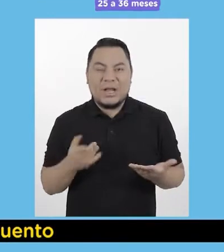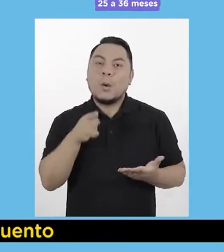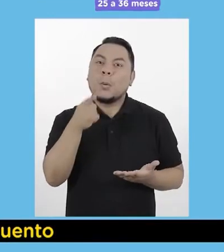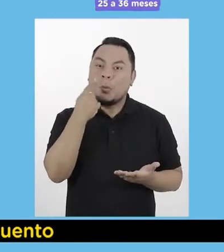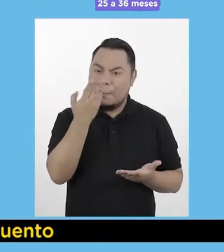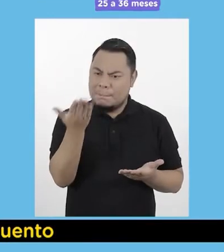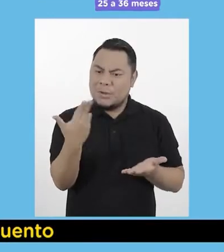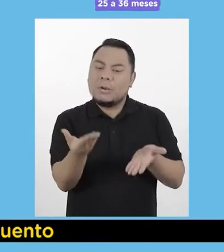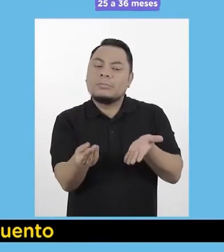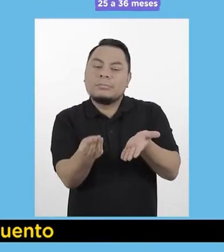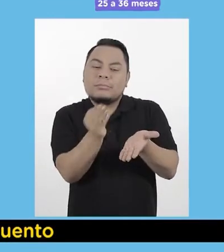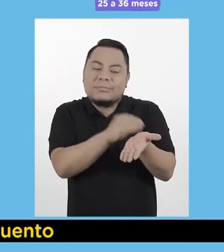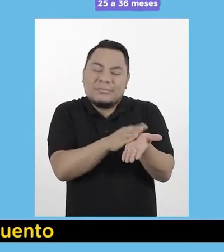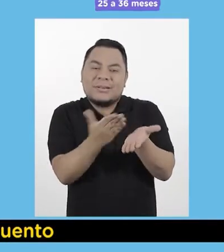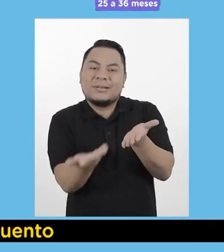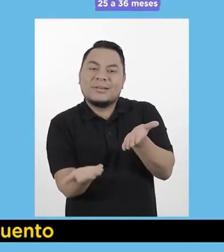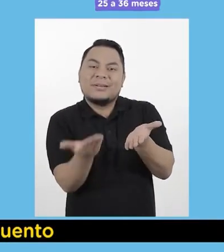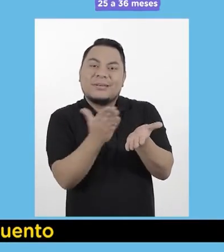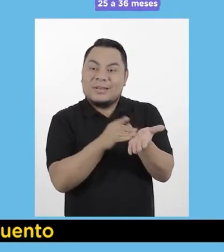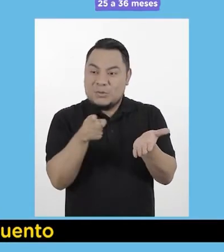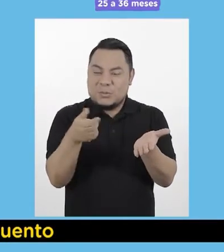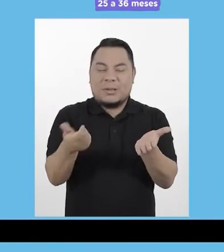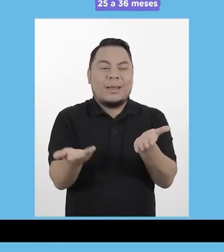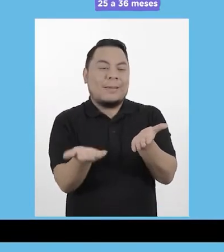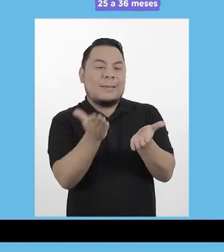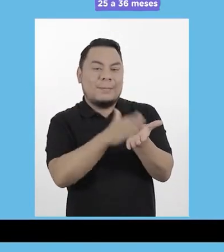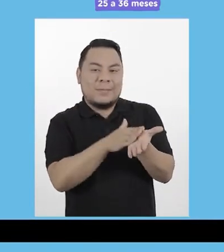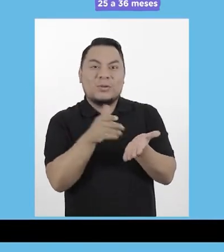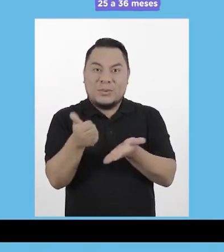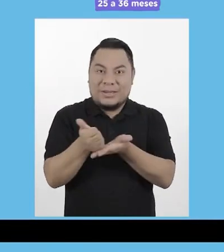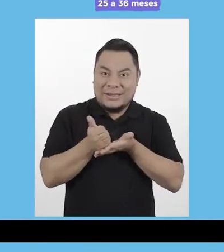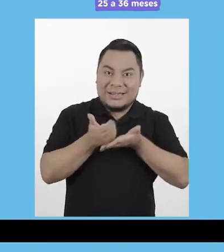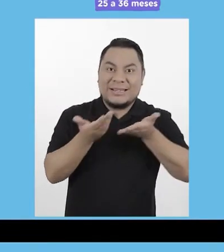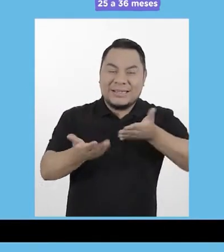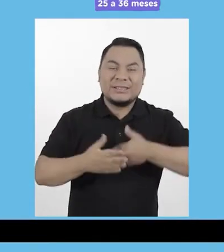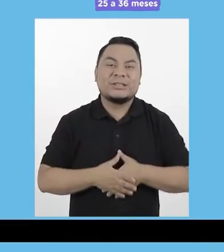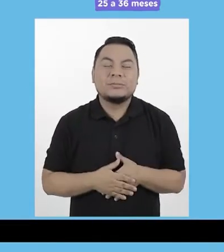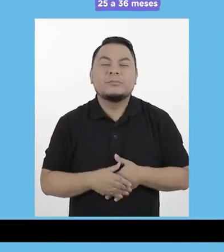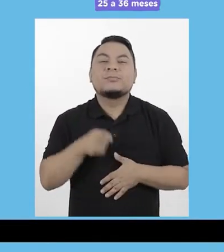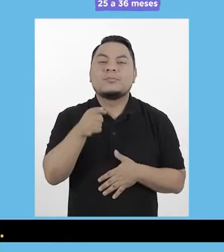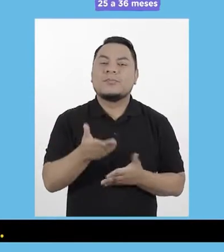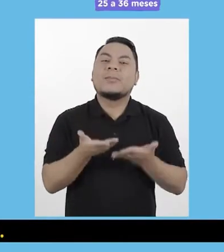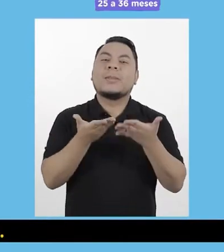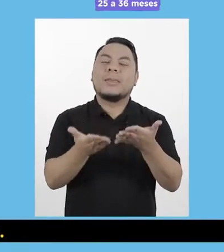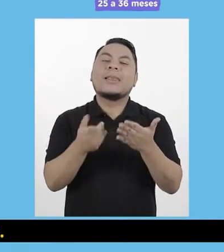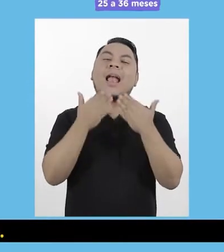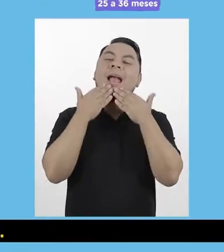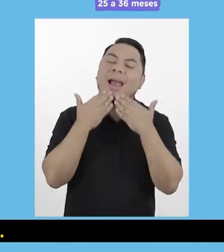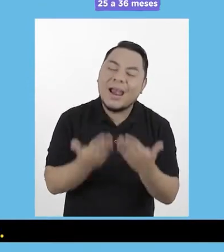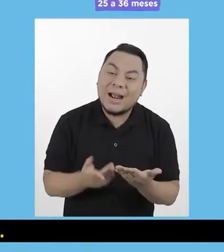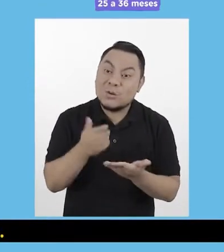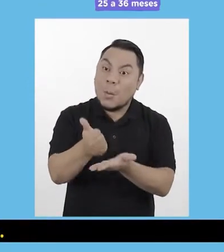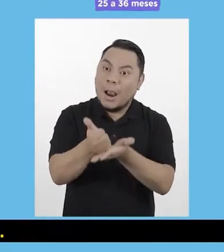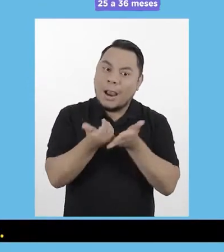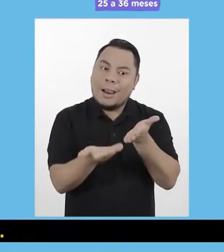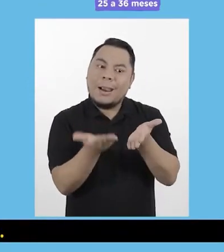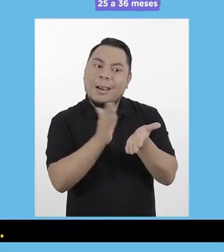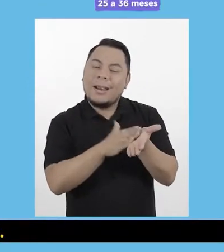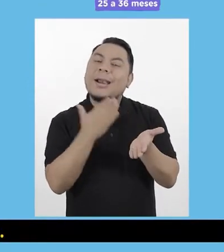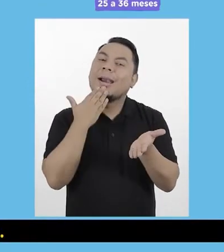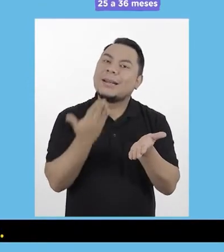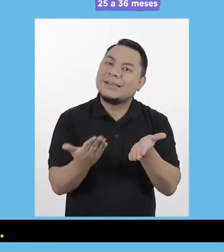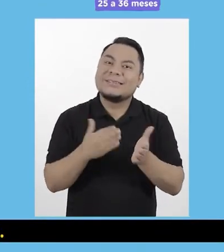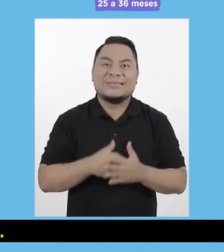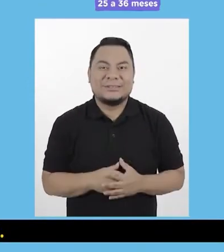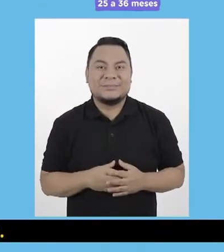Enséñale a pasar las páginas del cuento y pídele que te ayude. Dale las gracias por la